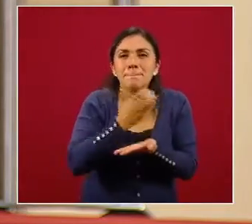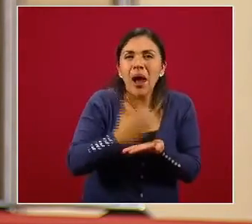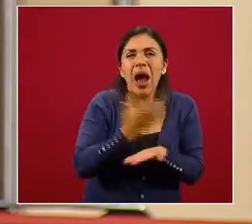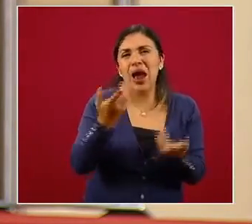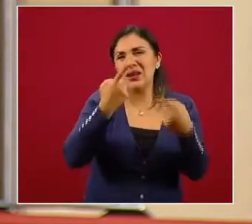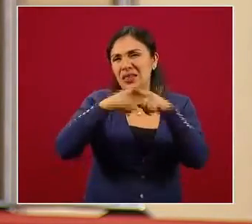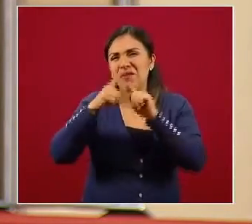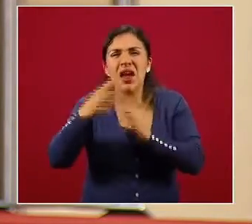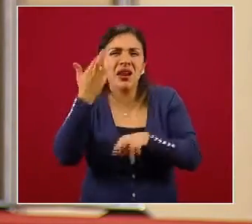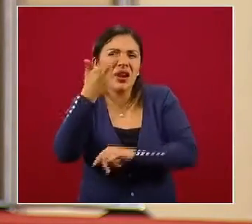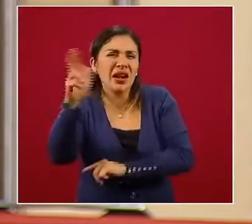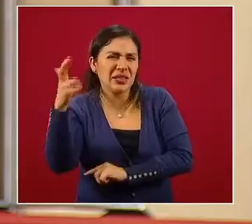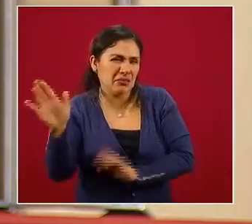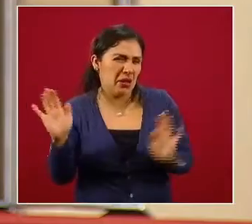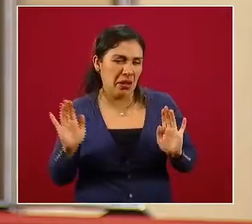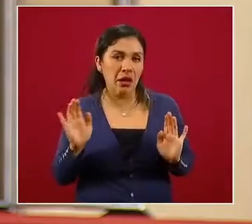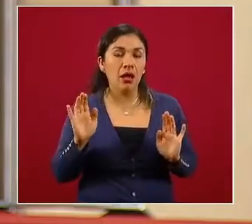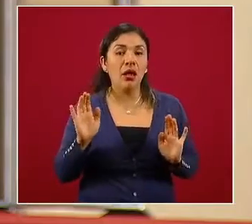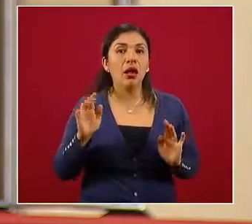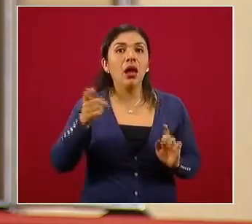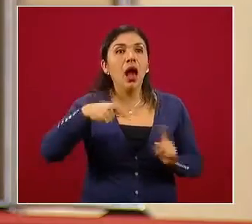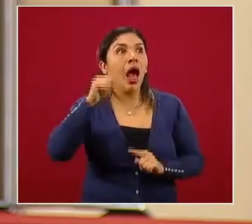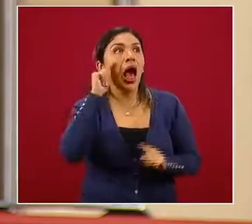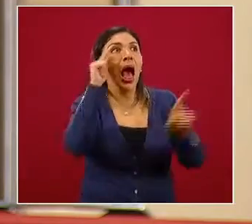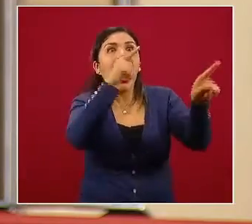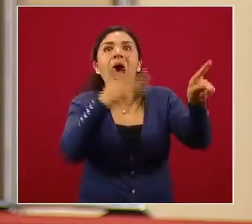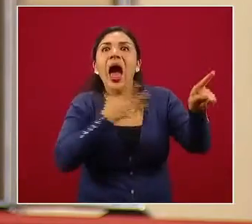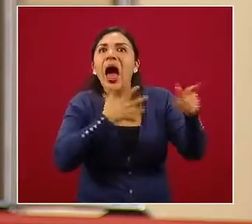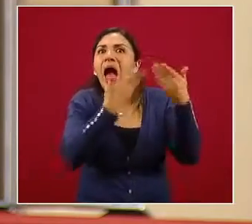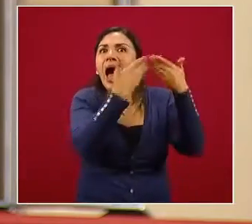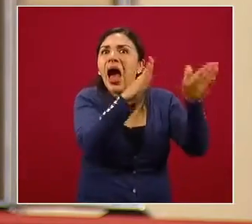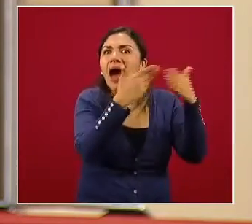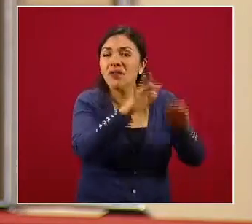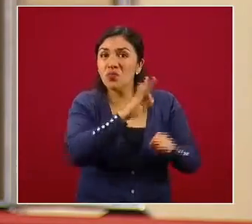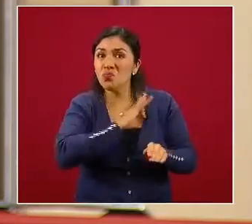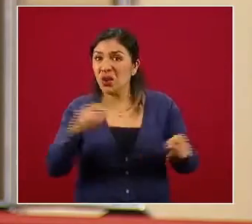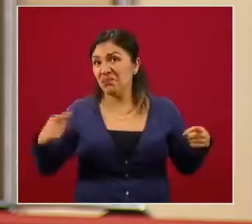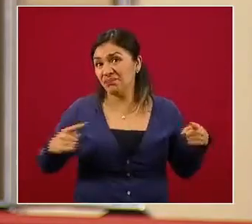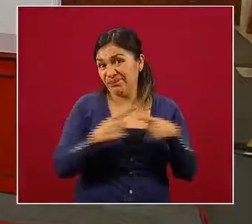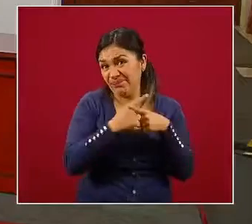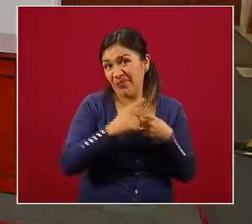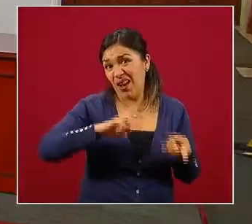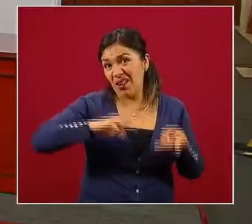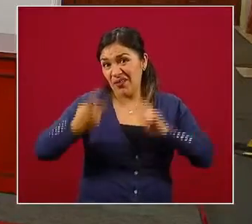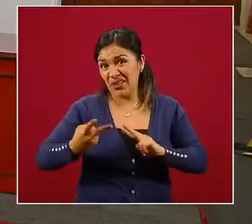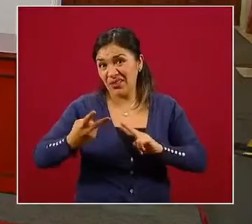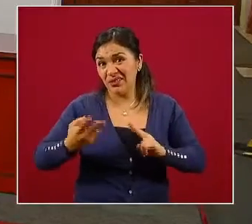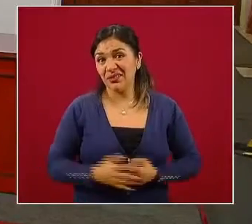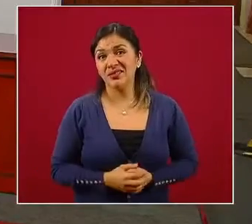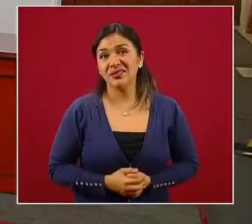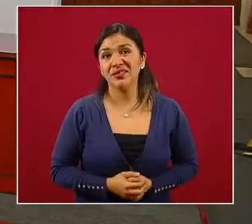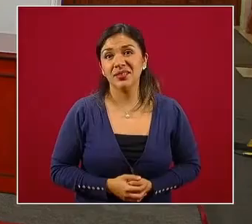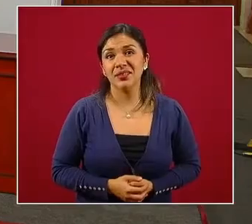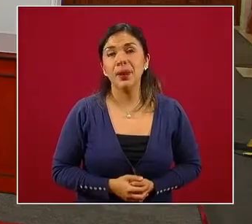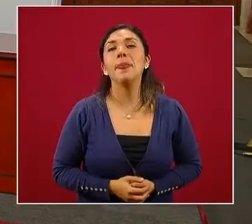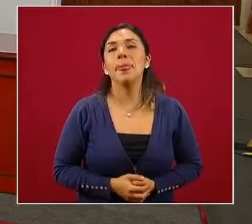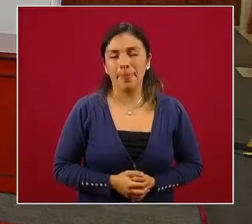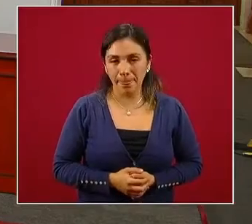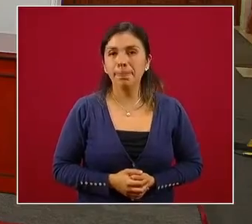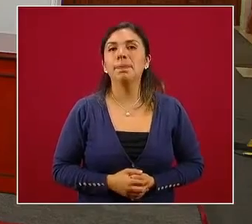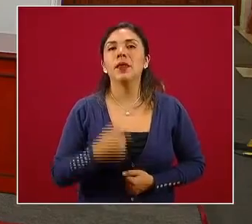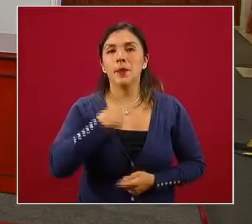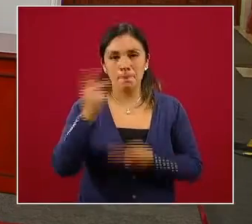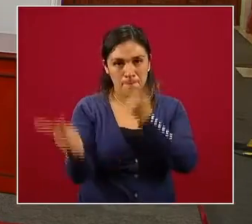no sé, se contempla ahí, que sea algo contradictorio o contraproducente? Gracias. Muchas gracias. Contesto